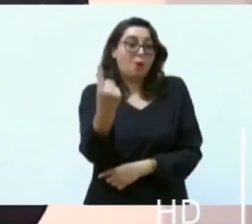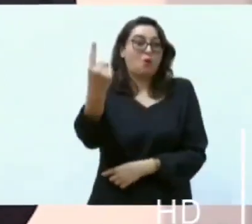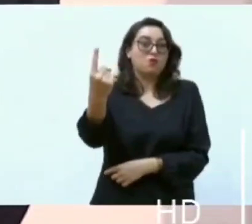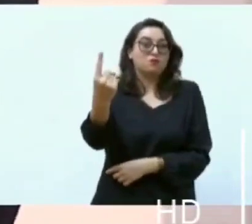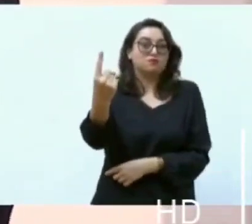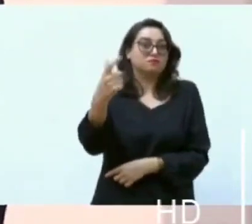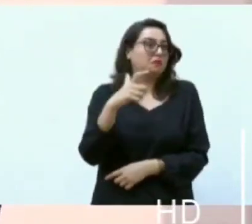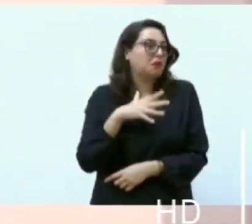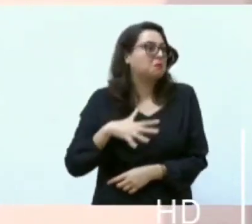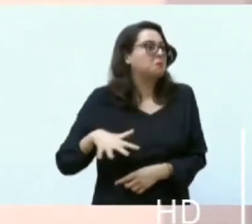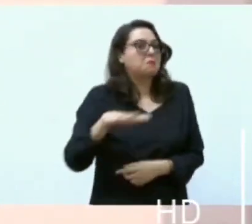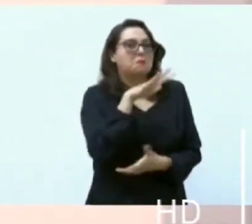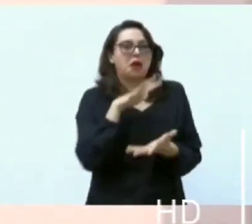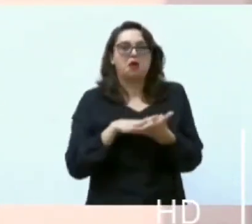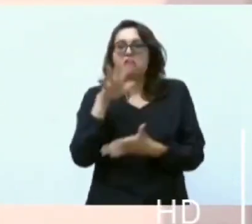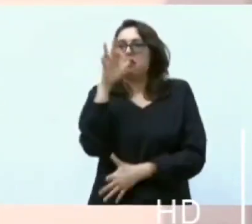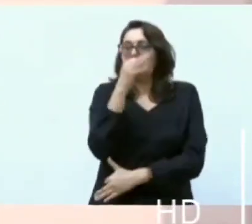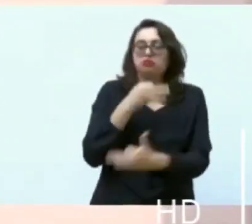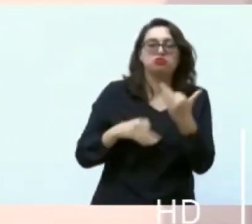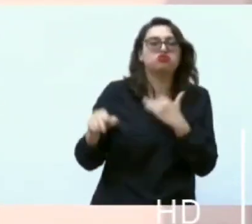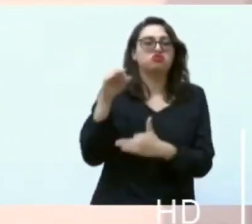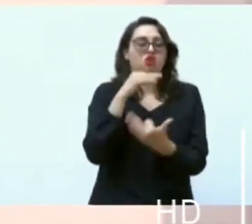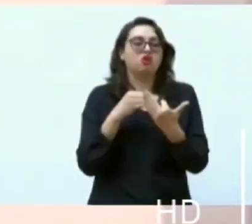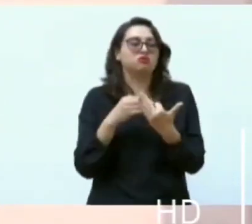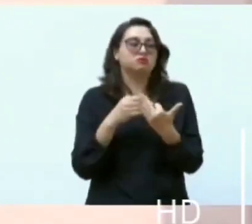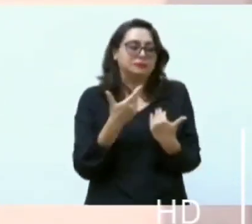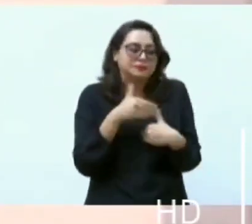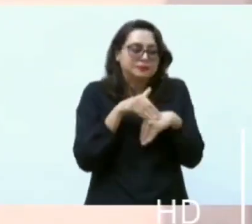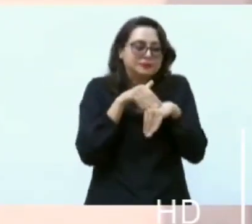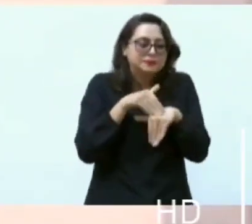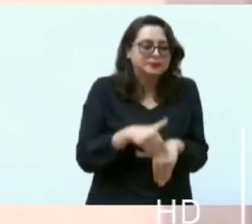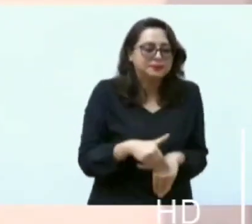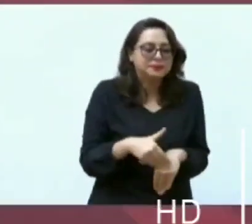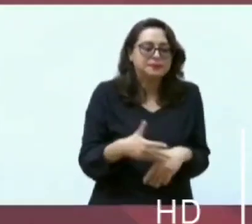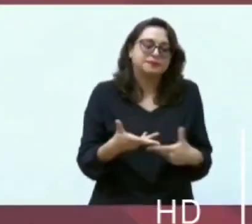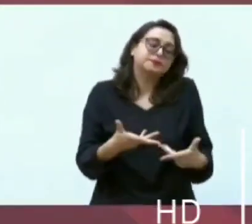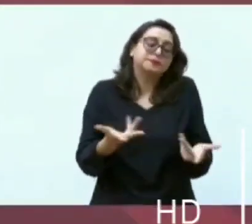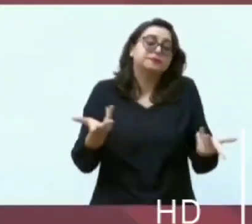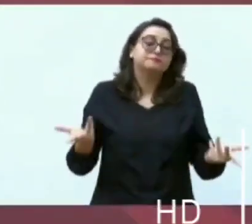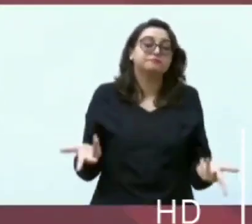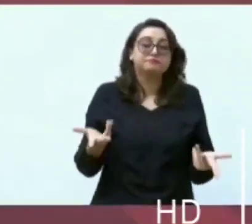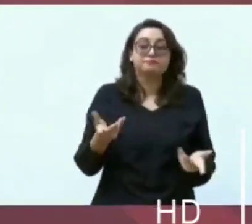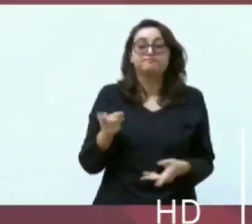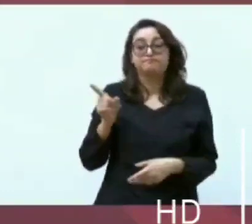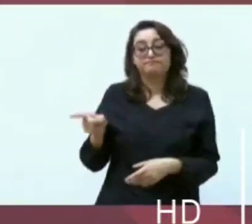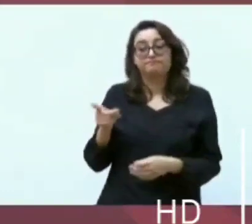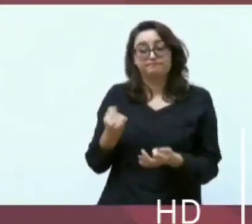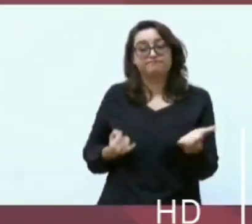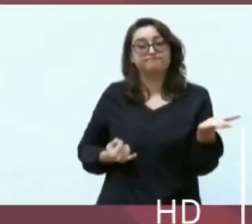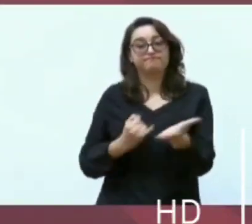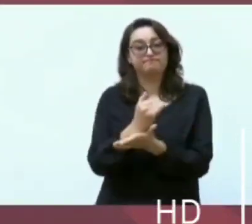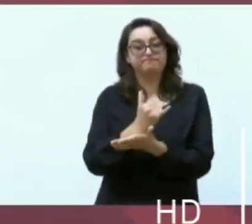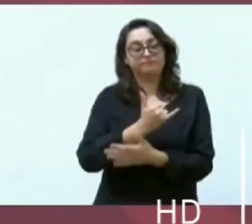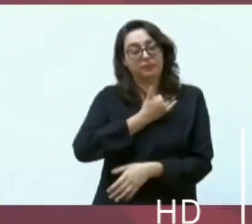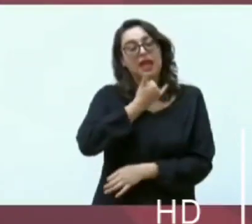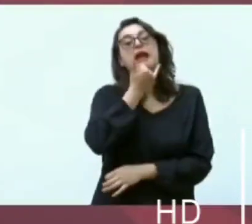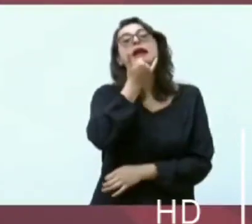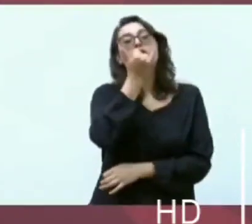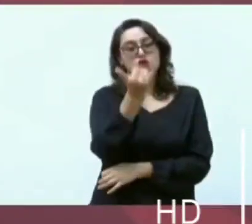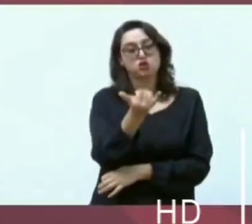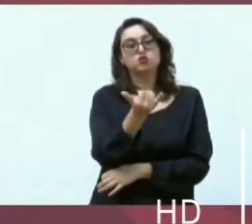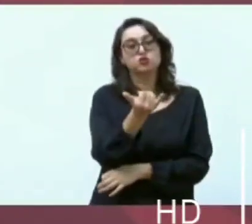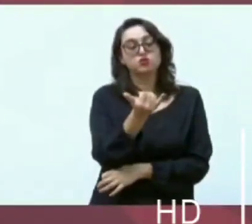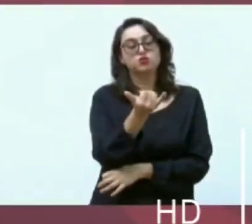ese grave error, una decisión histórica, importante, y